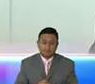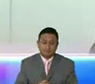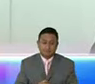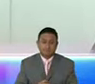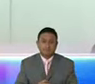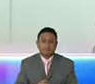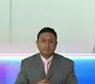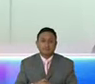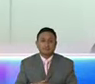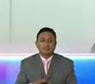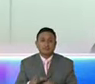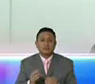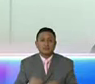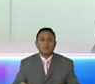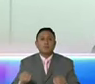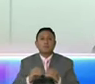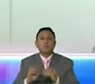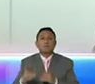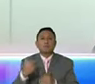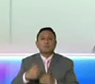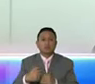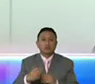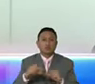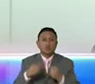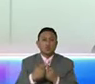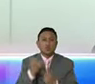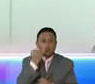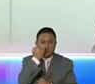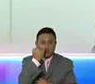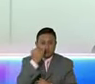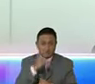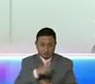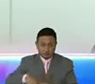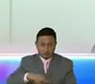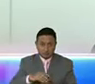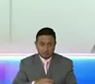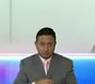de participación de los sectores indígenas en las definiciones